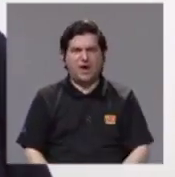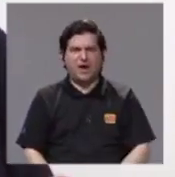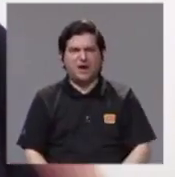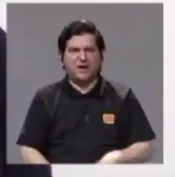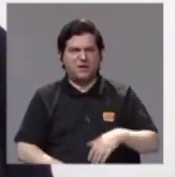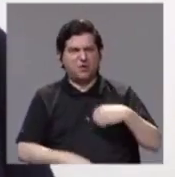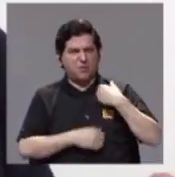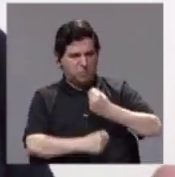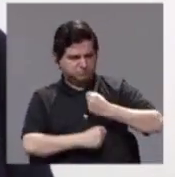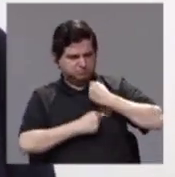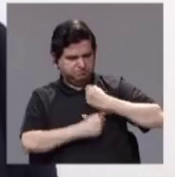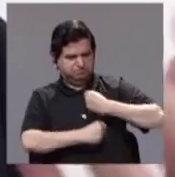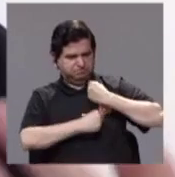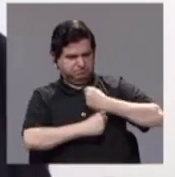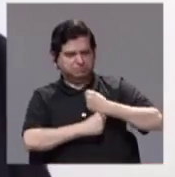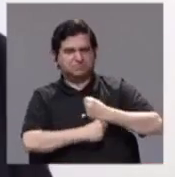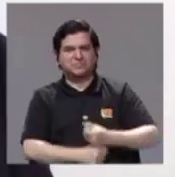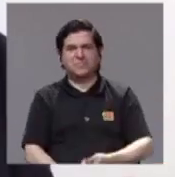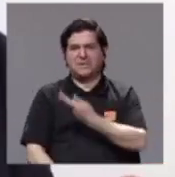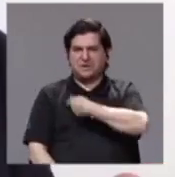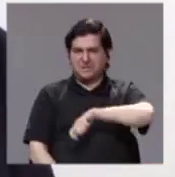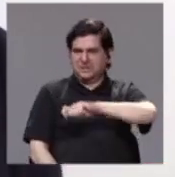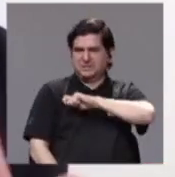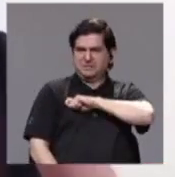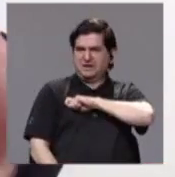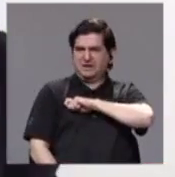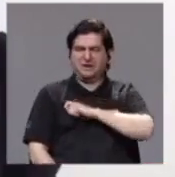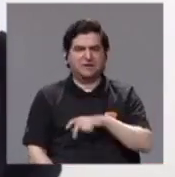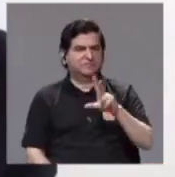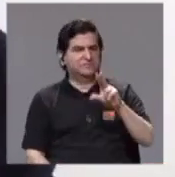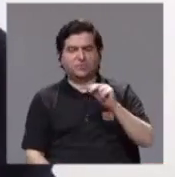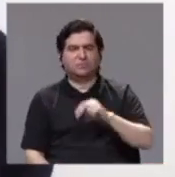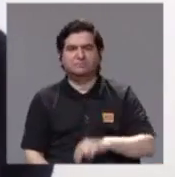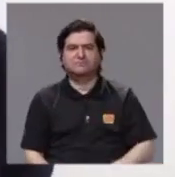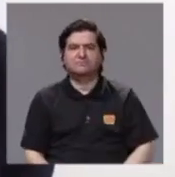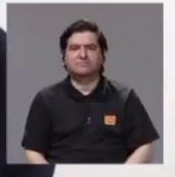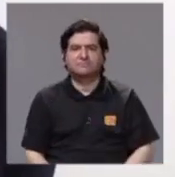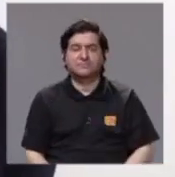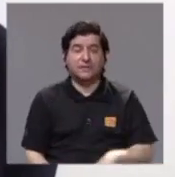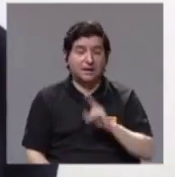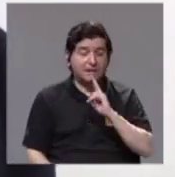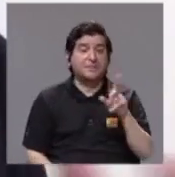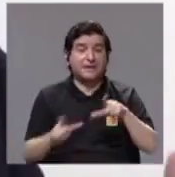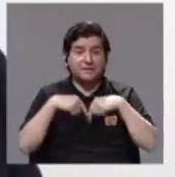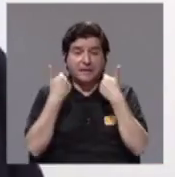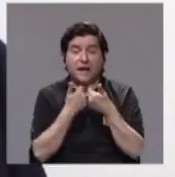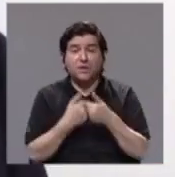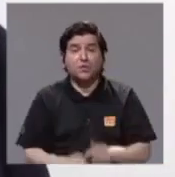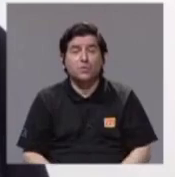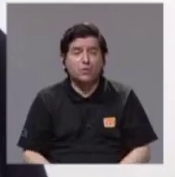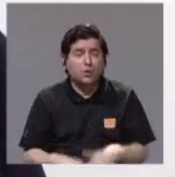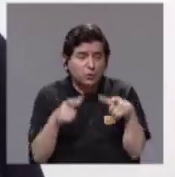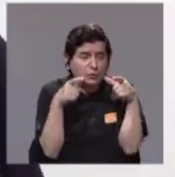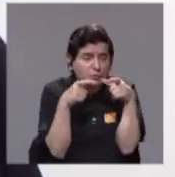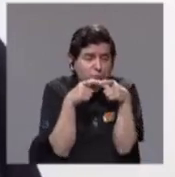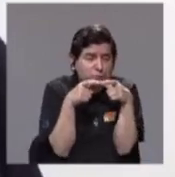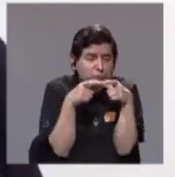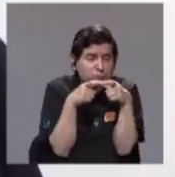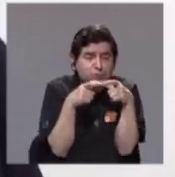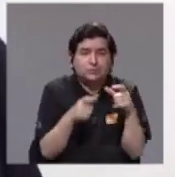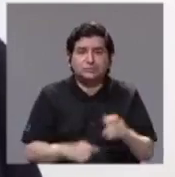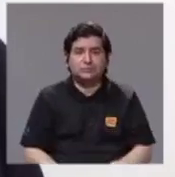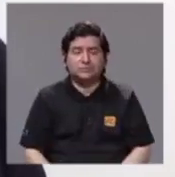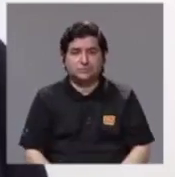México no como un ejército española, porque realmente era un grupo